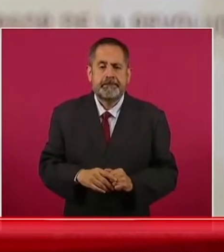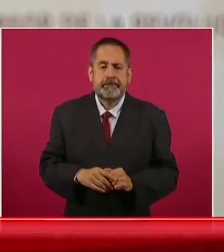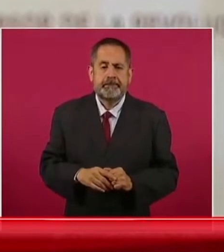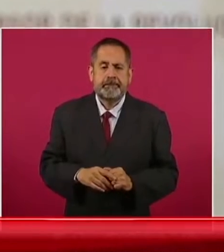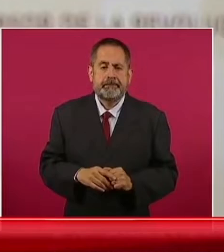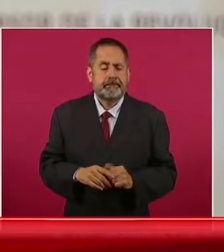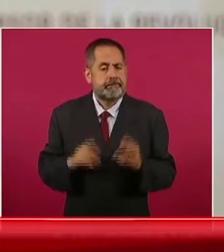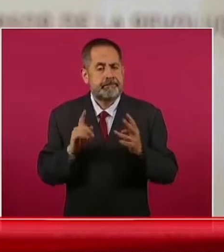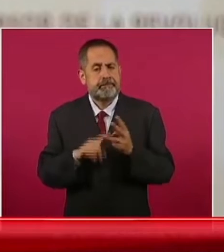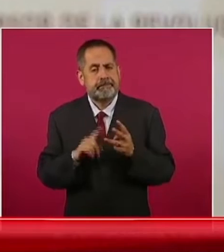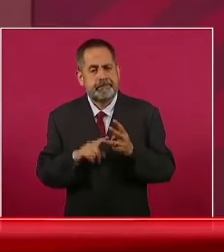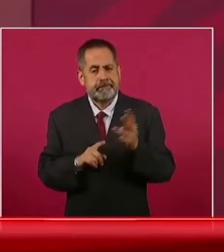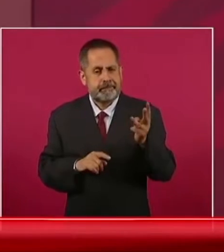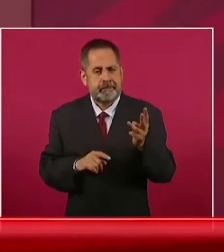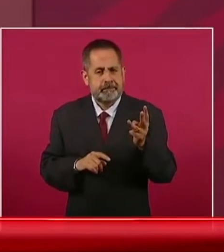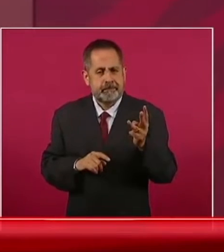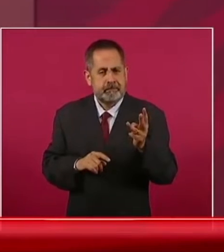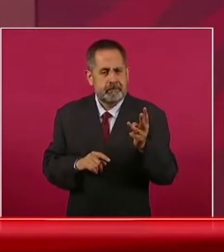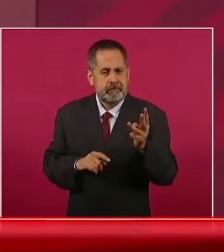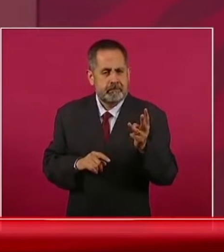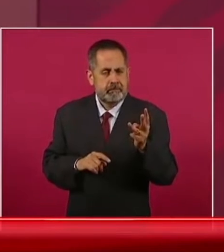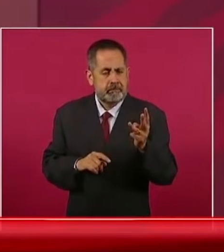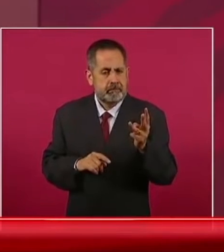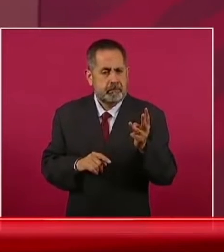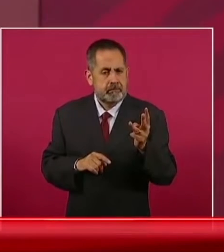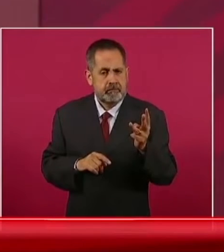lo tercero es que no hay